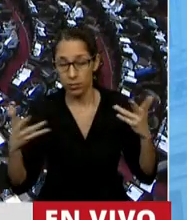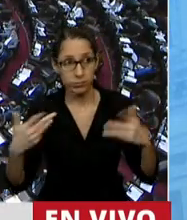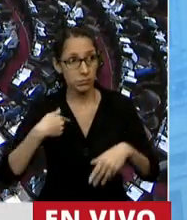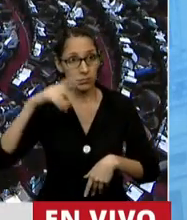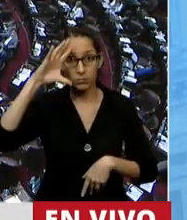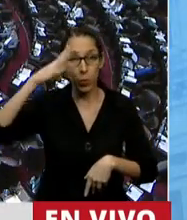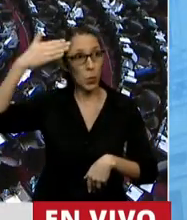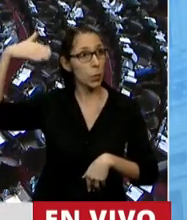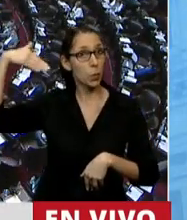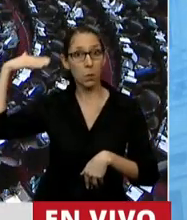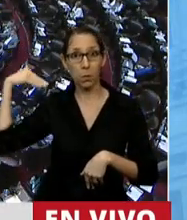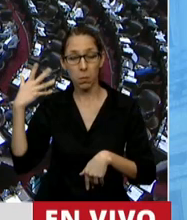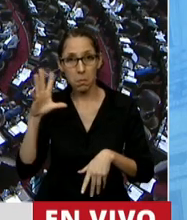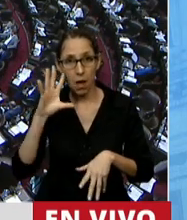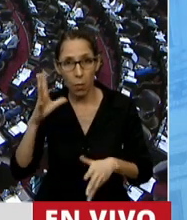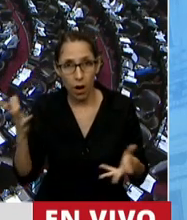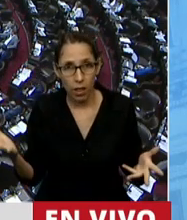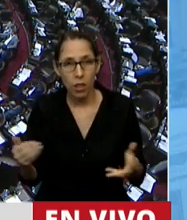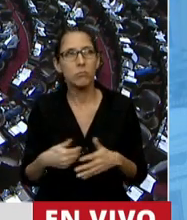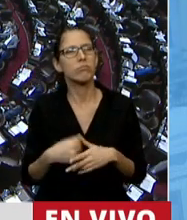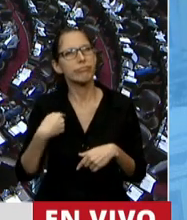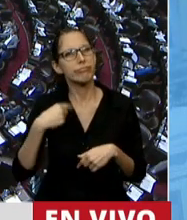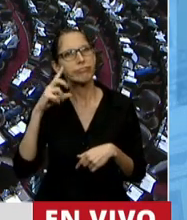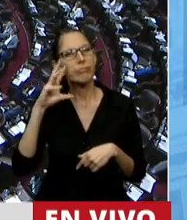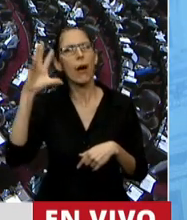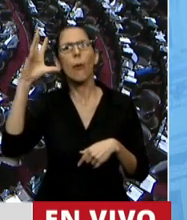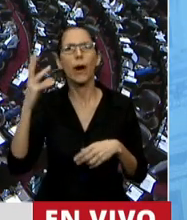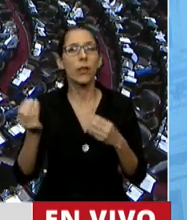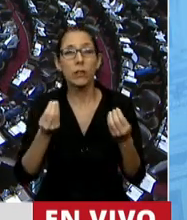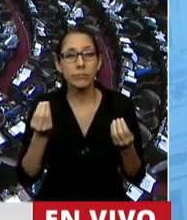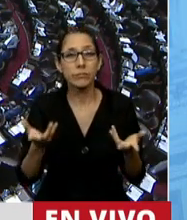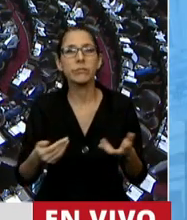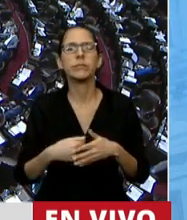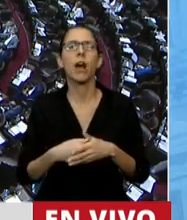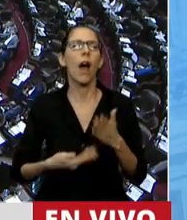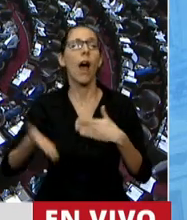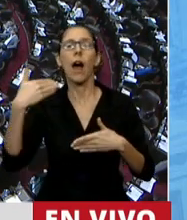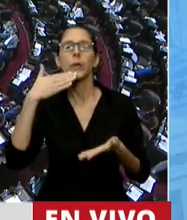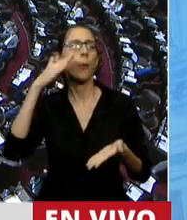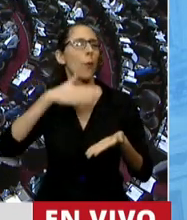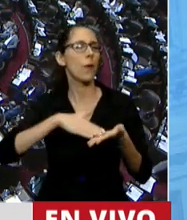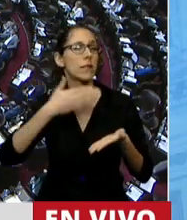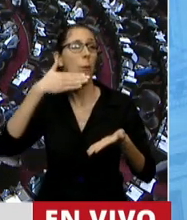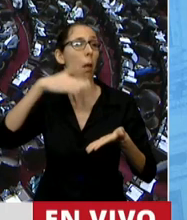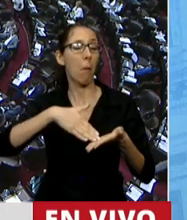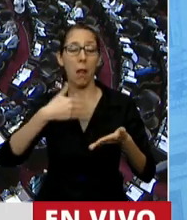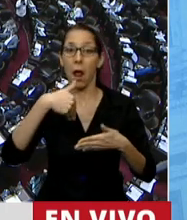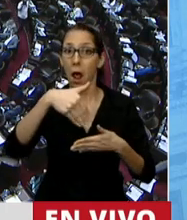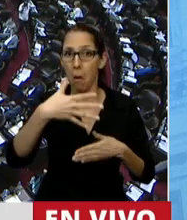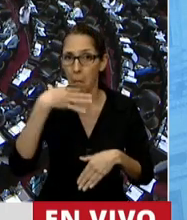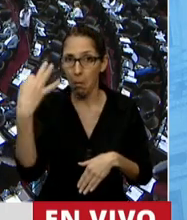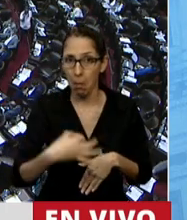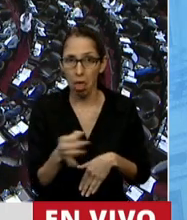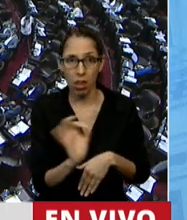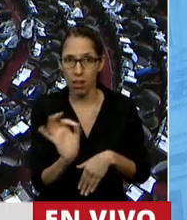a viejos tiempos y me hacen acordar a tantas promesas incumplidas. Hoy es